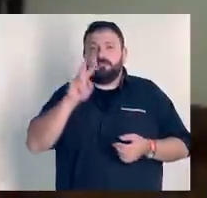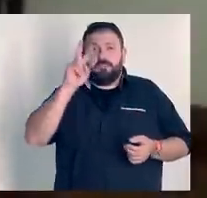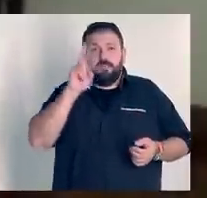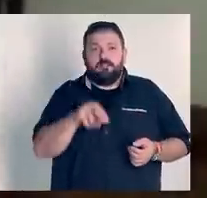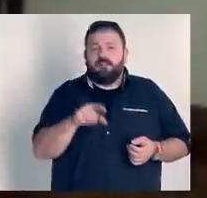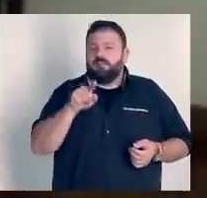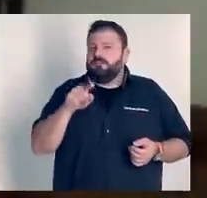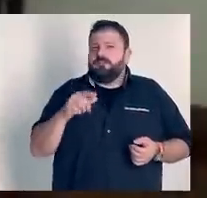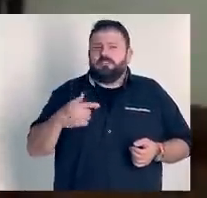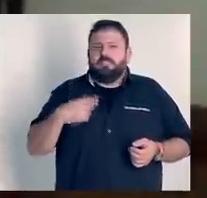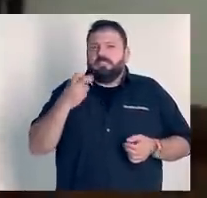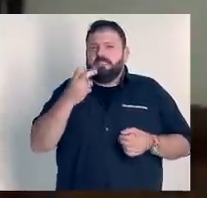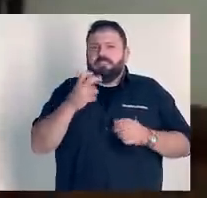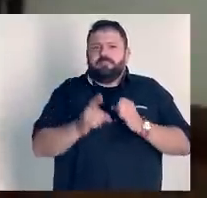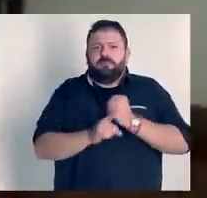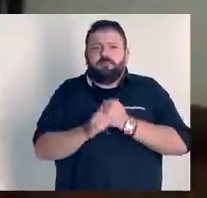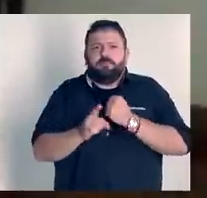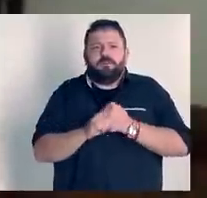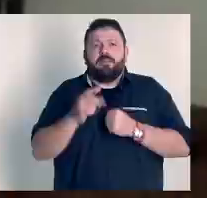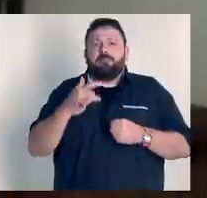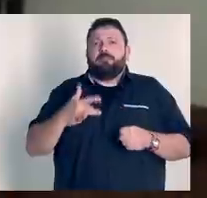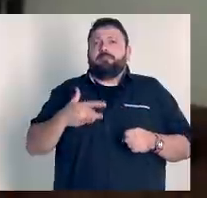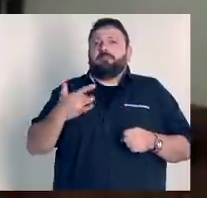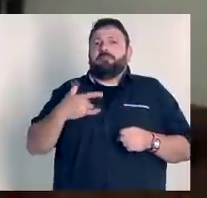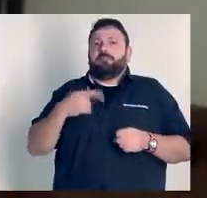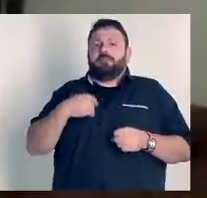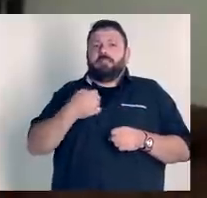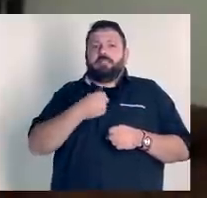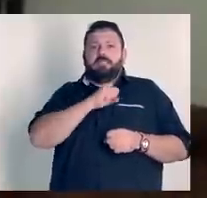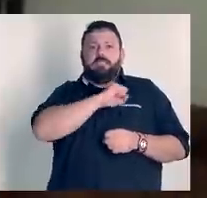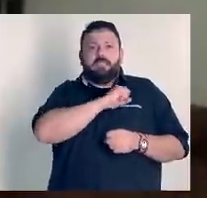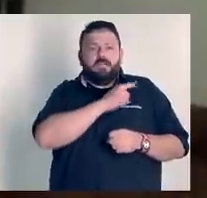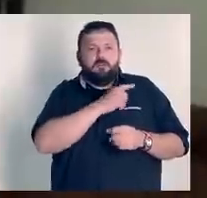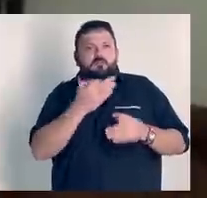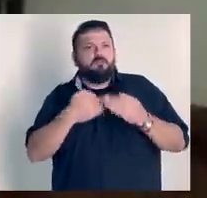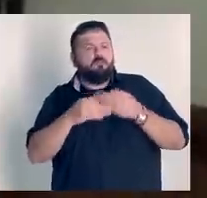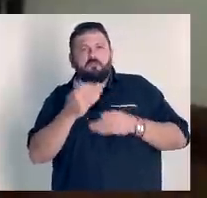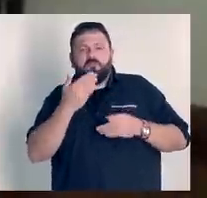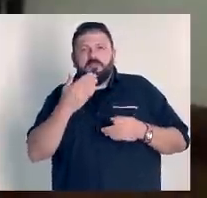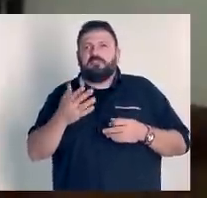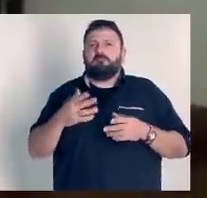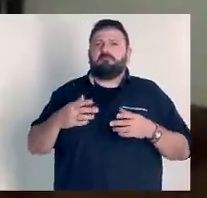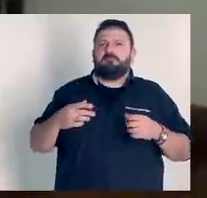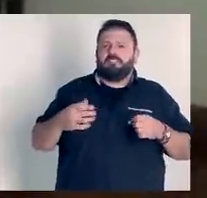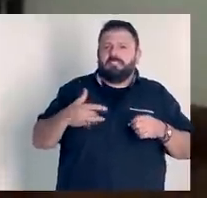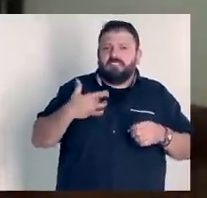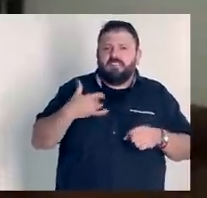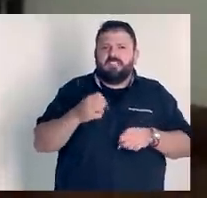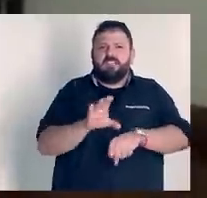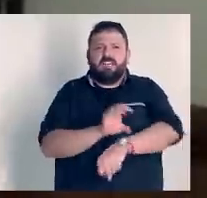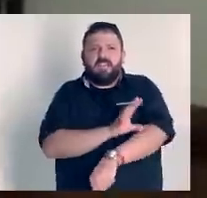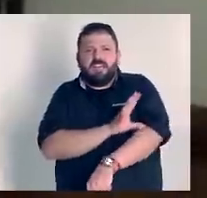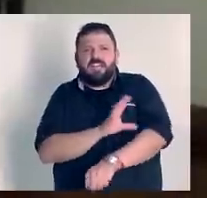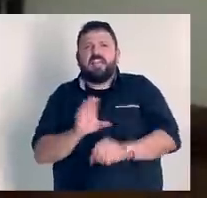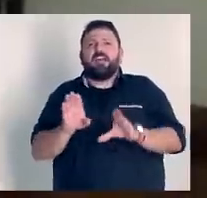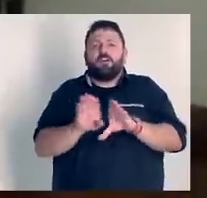verdad es que mi problema mayor era mi estado emocional, mi crisis, mi impotencia, mi energía de no saber cómo resolver mi vida. Y